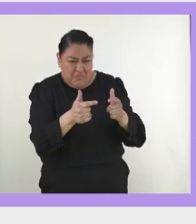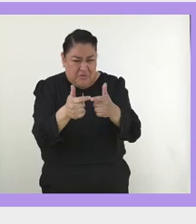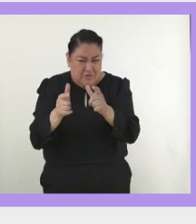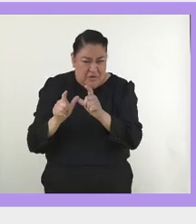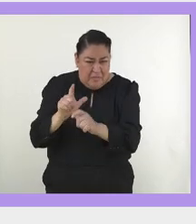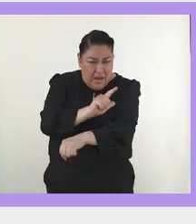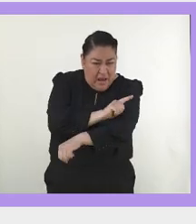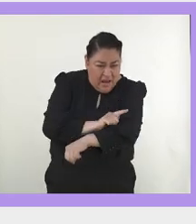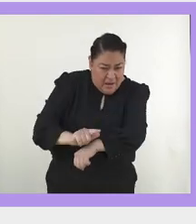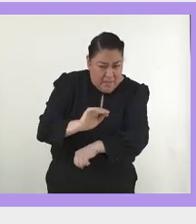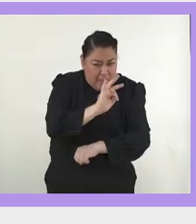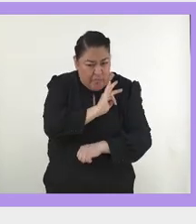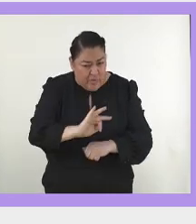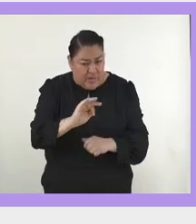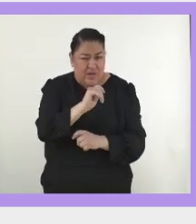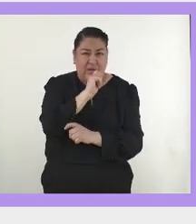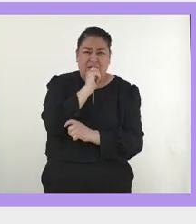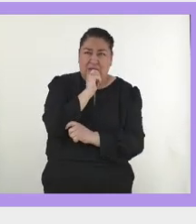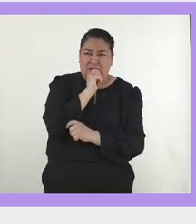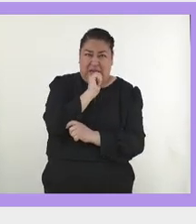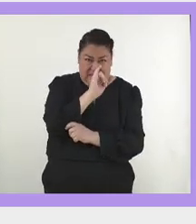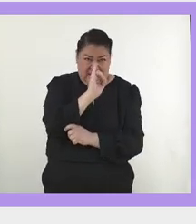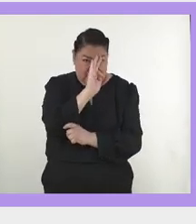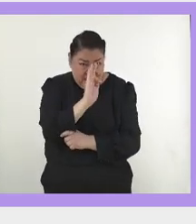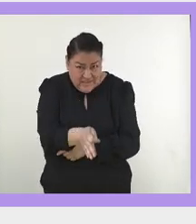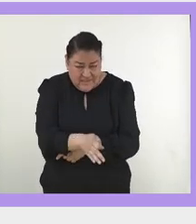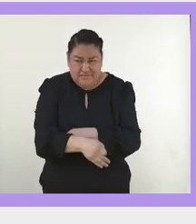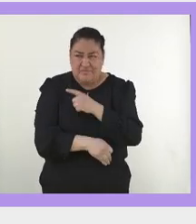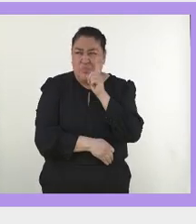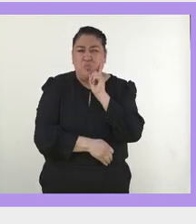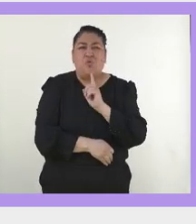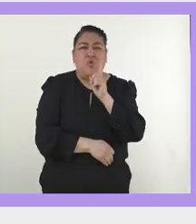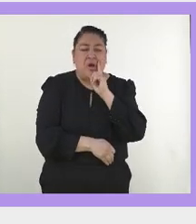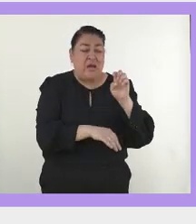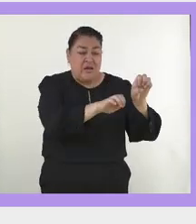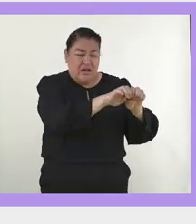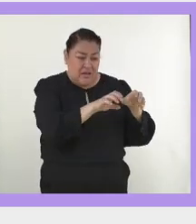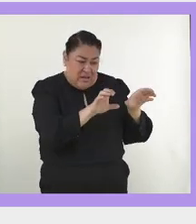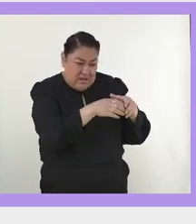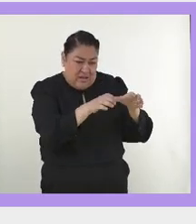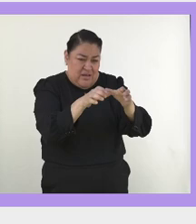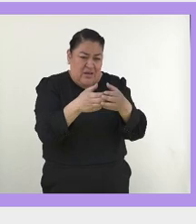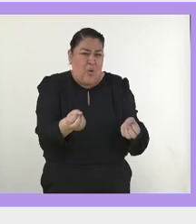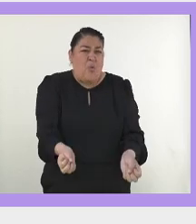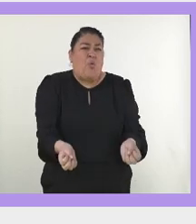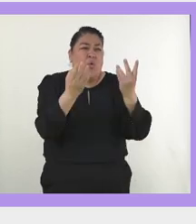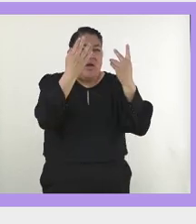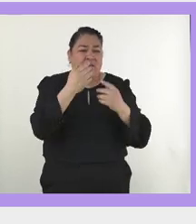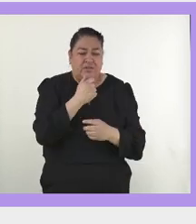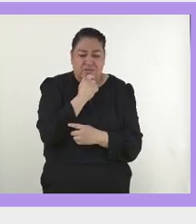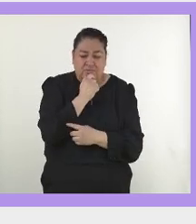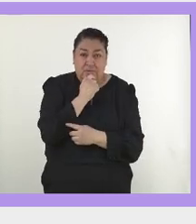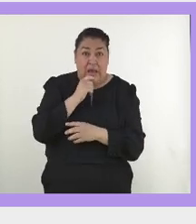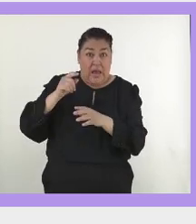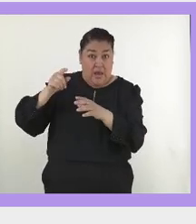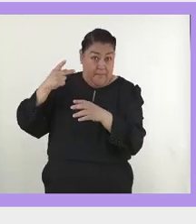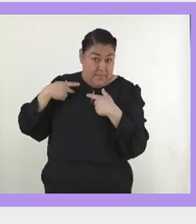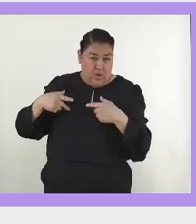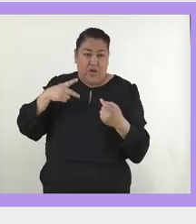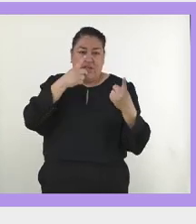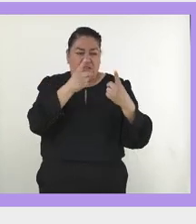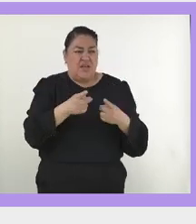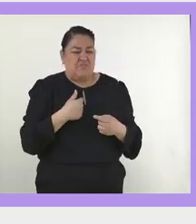equipos queremos realmente que puedan participar y les puede decir que la apuesta eran 30 equipos